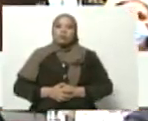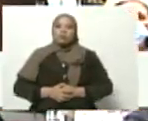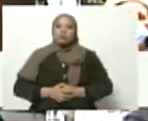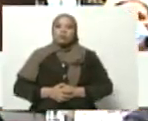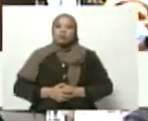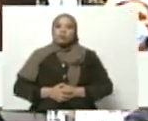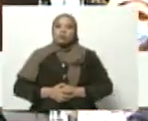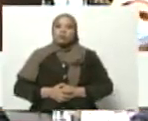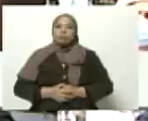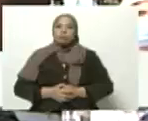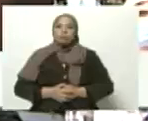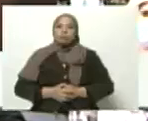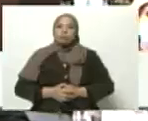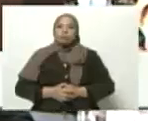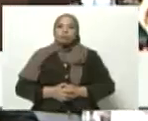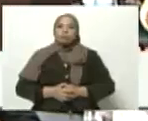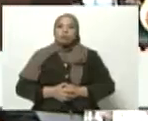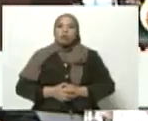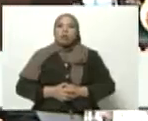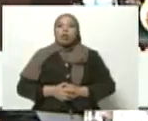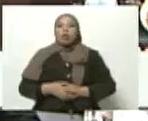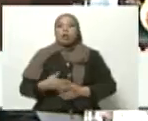un sector